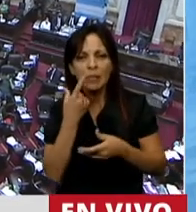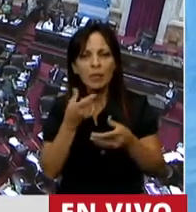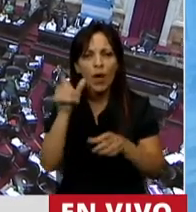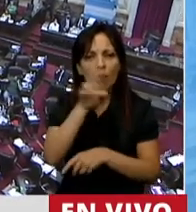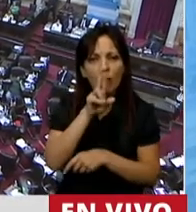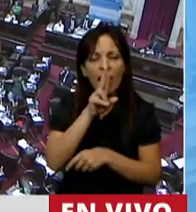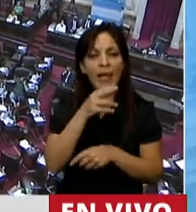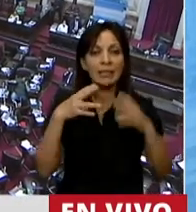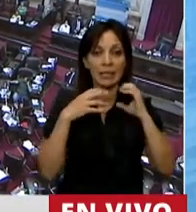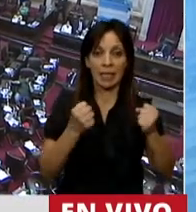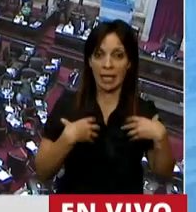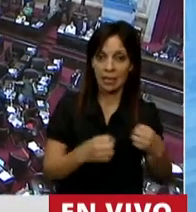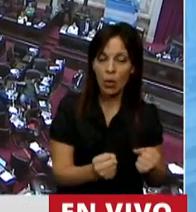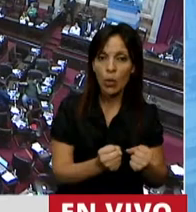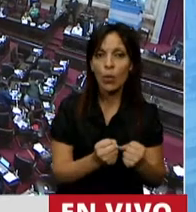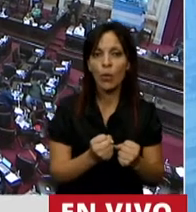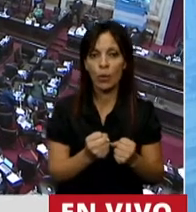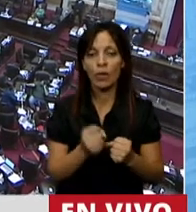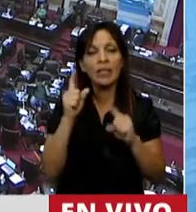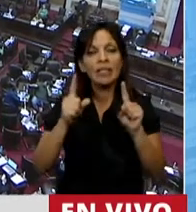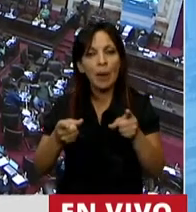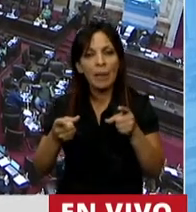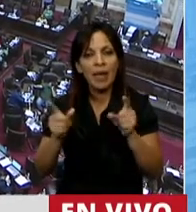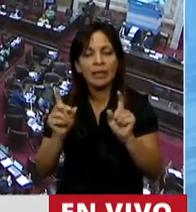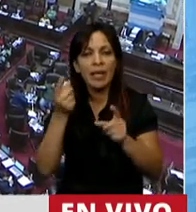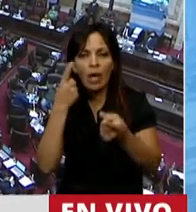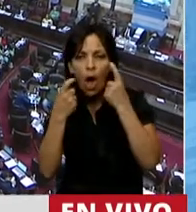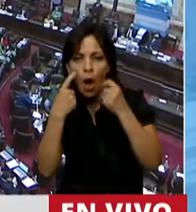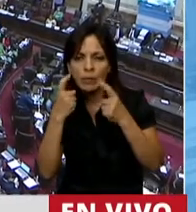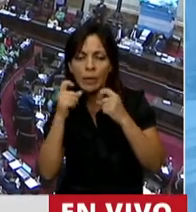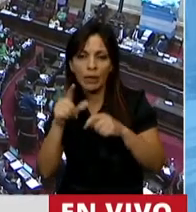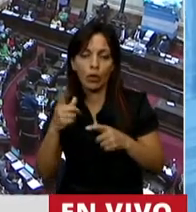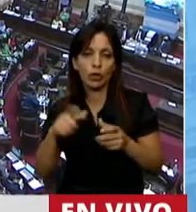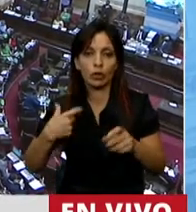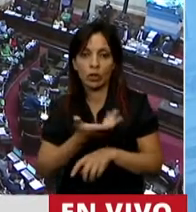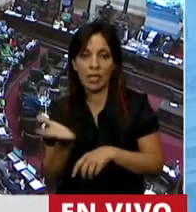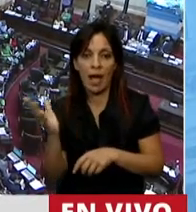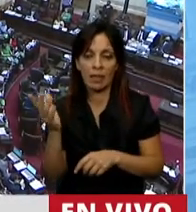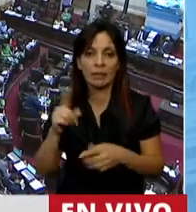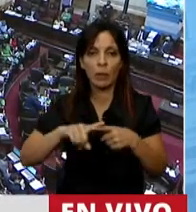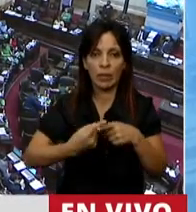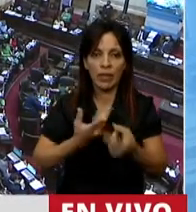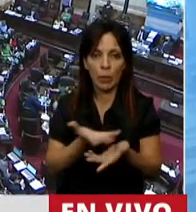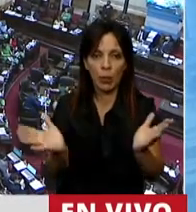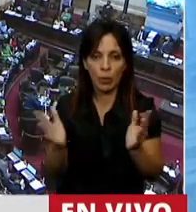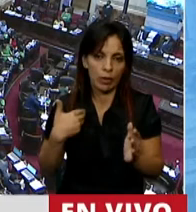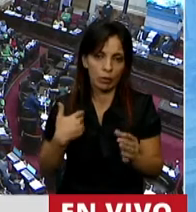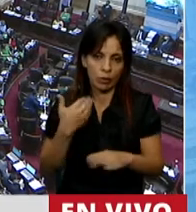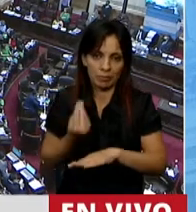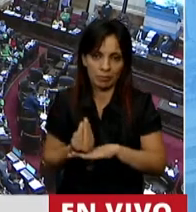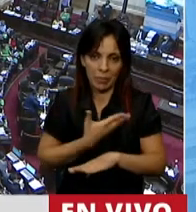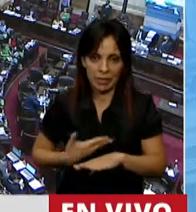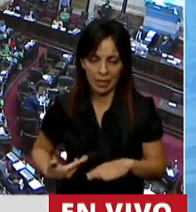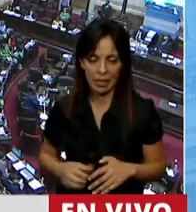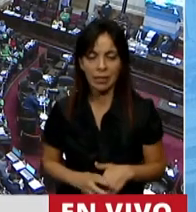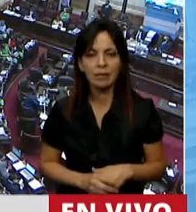la Secretaría de Salud y del Observatorio Social de Políticas Públicas que presido, y desarrollamos